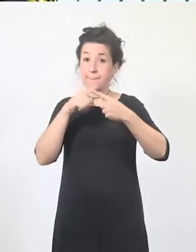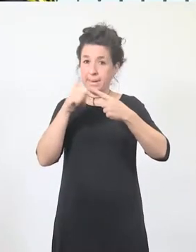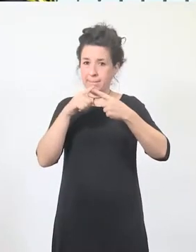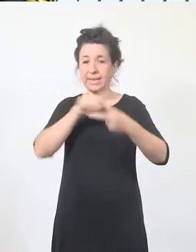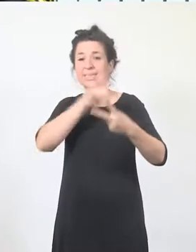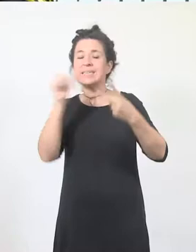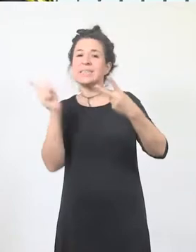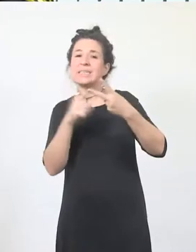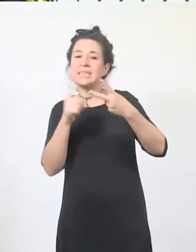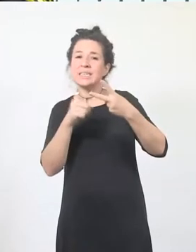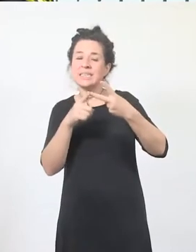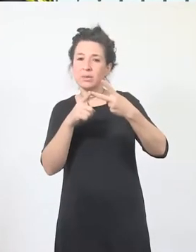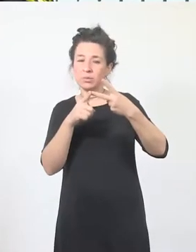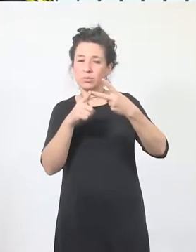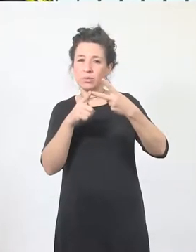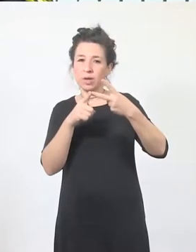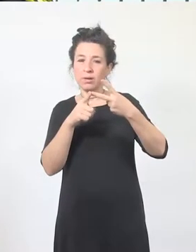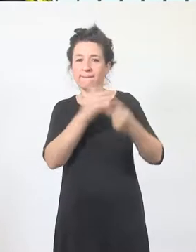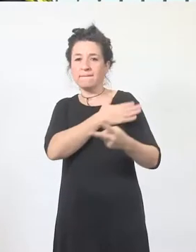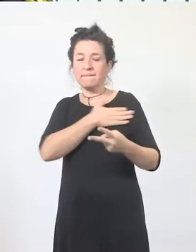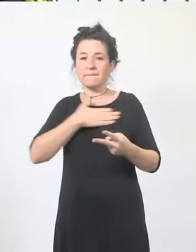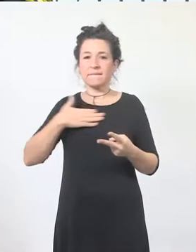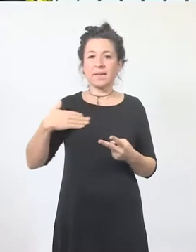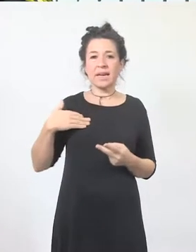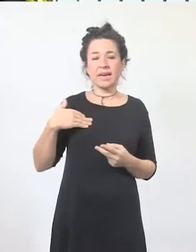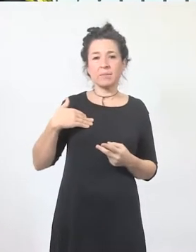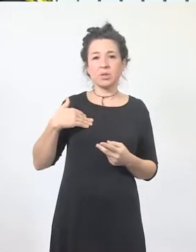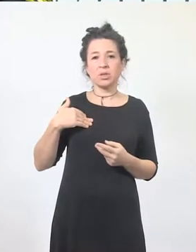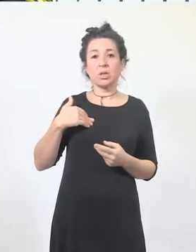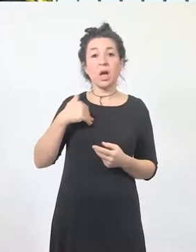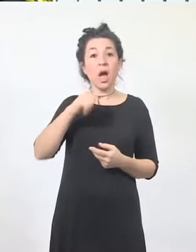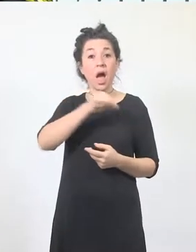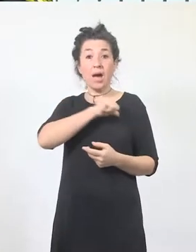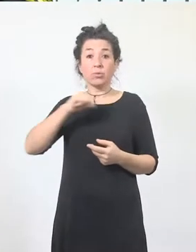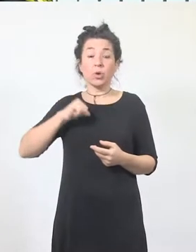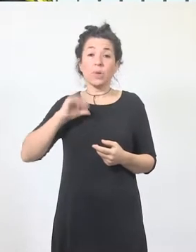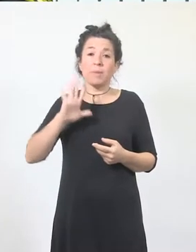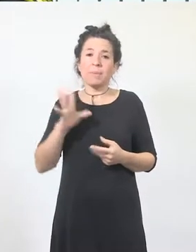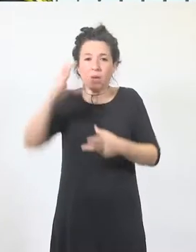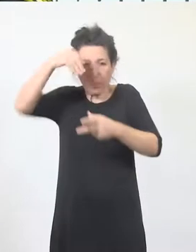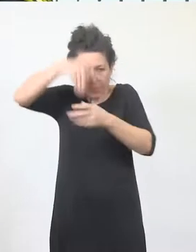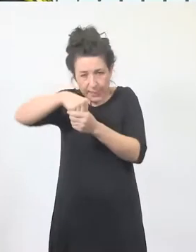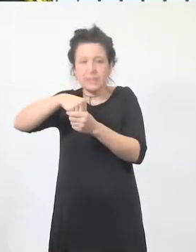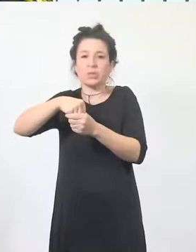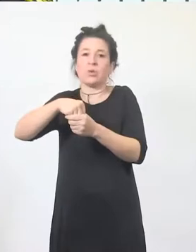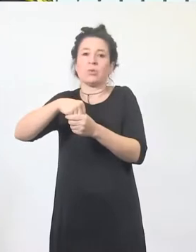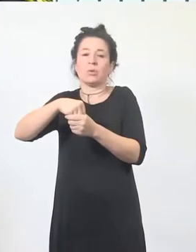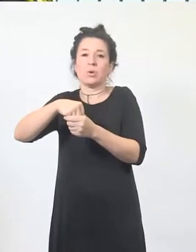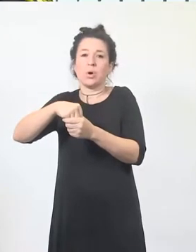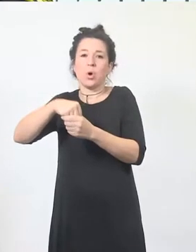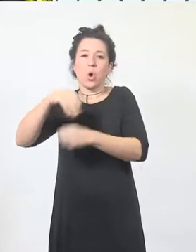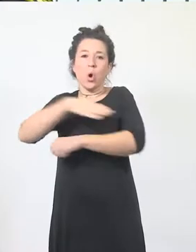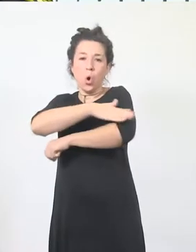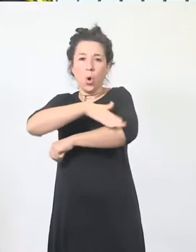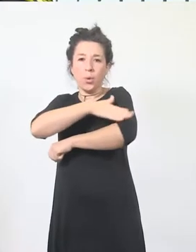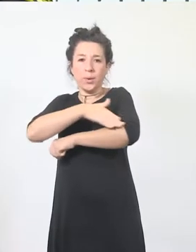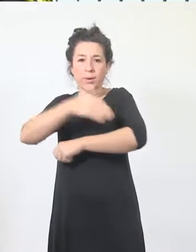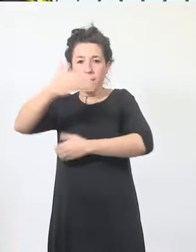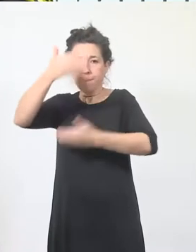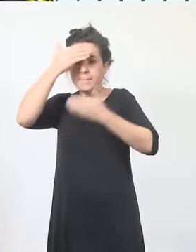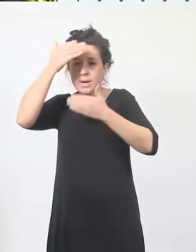la primera. La segunda, si queremos tener una autonomía bajo el régimen marroquí. y la tercera si queremos la